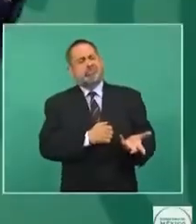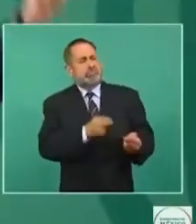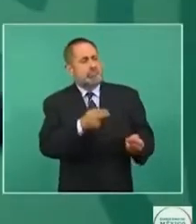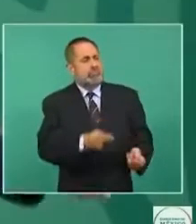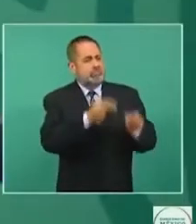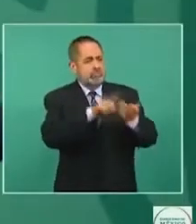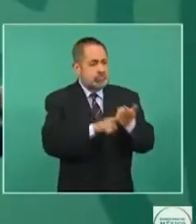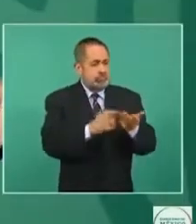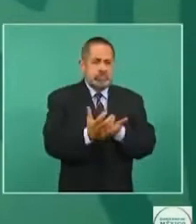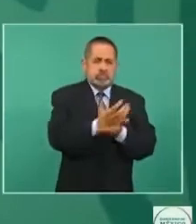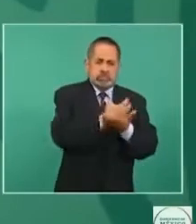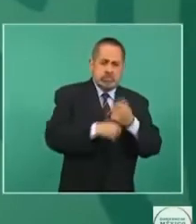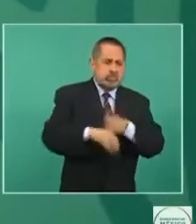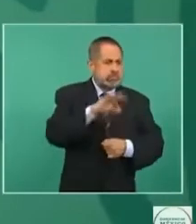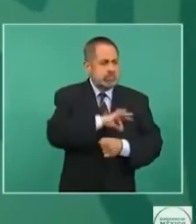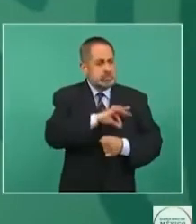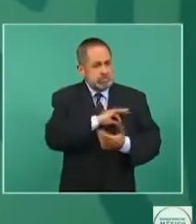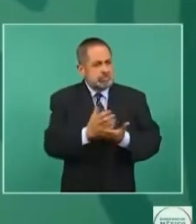tienen una utilidad,